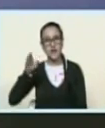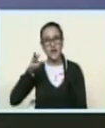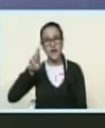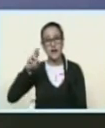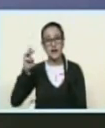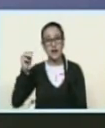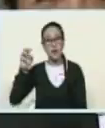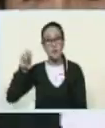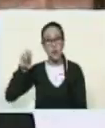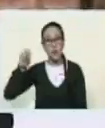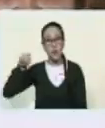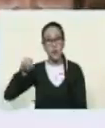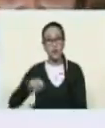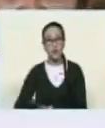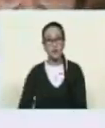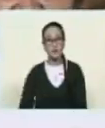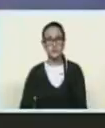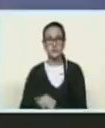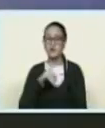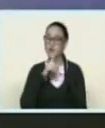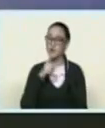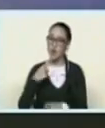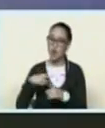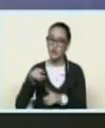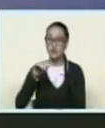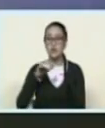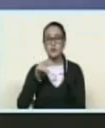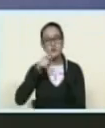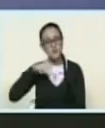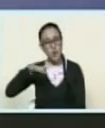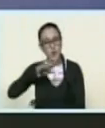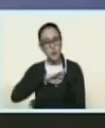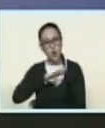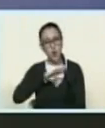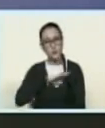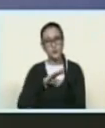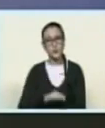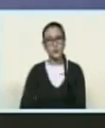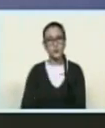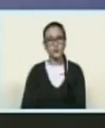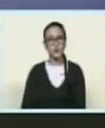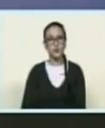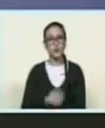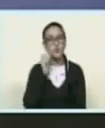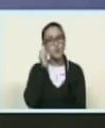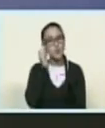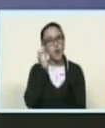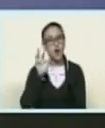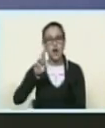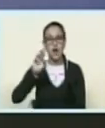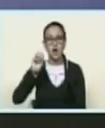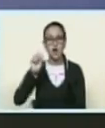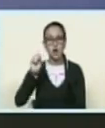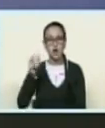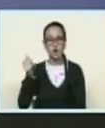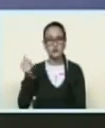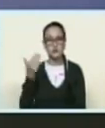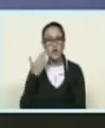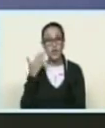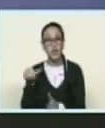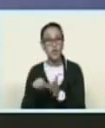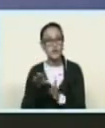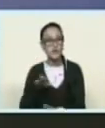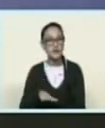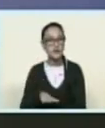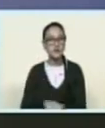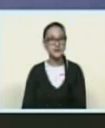a Ismael Capinel, hombres del pueblo, a Rosa Álvarez, Rosita, ¿dónde está